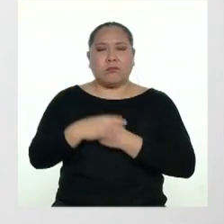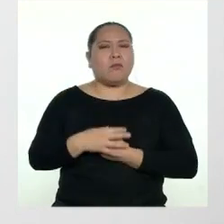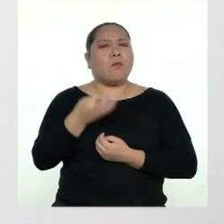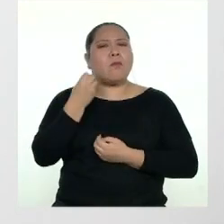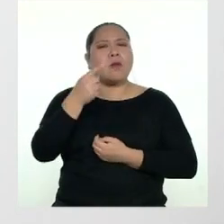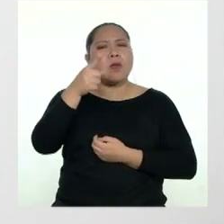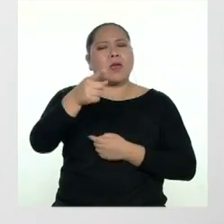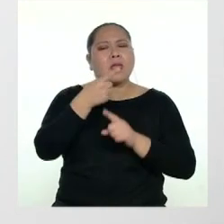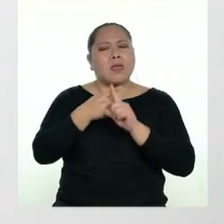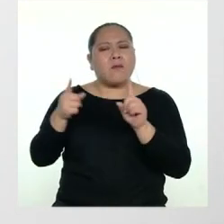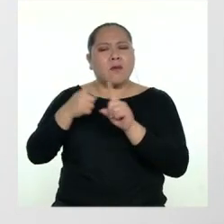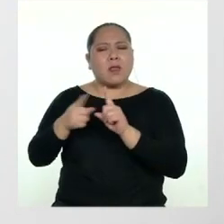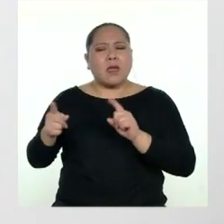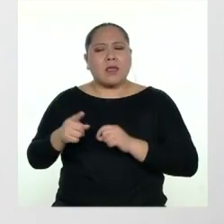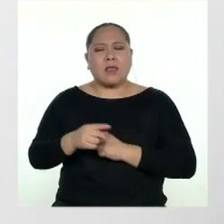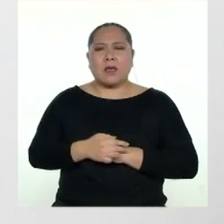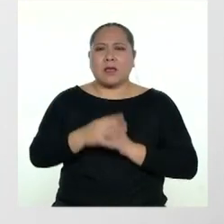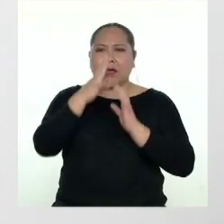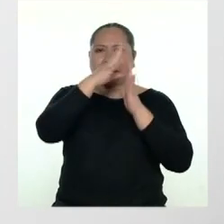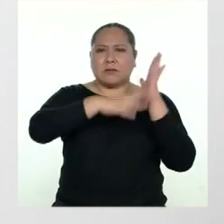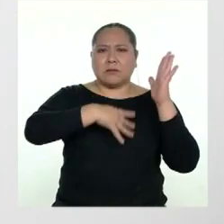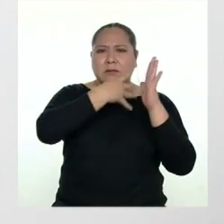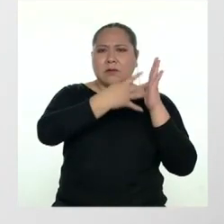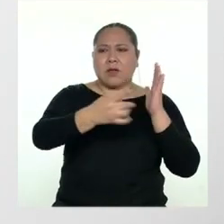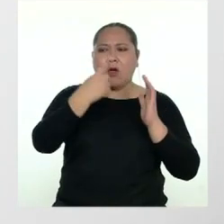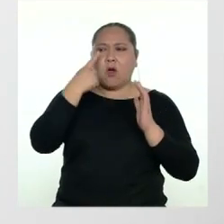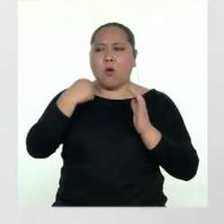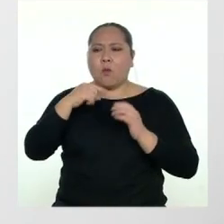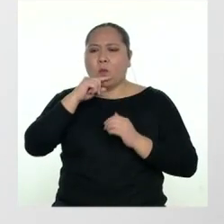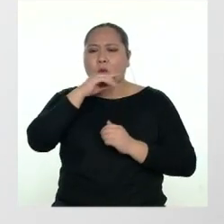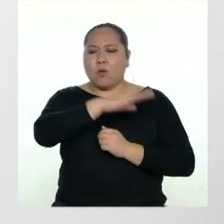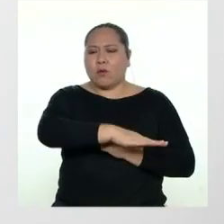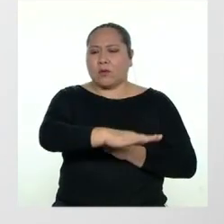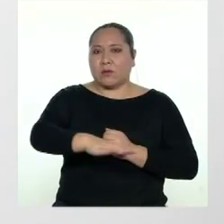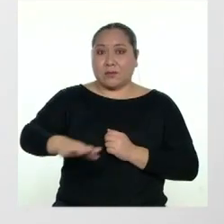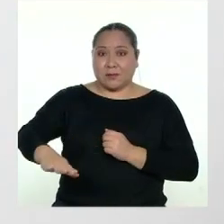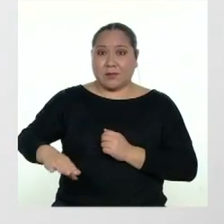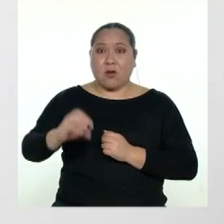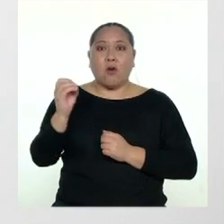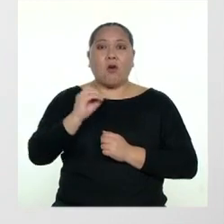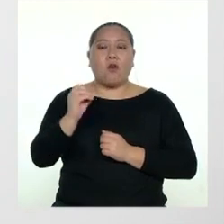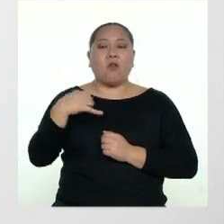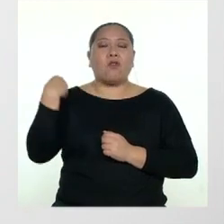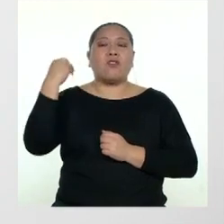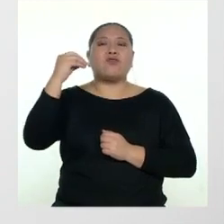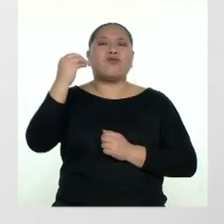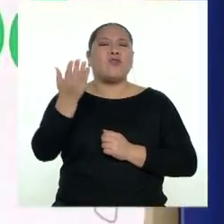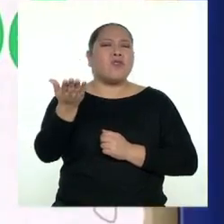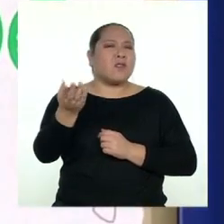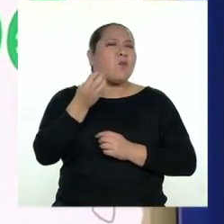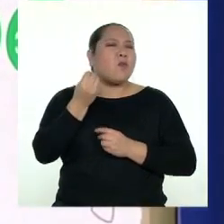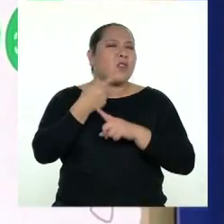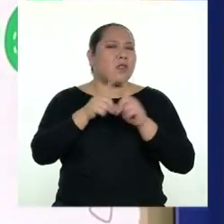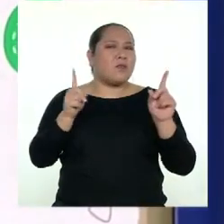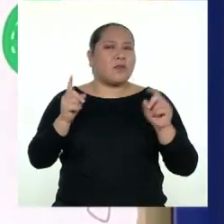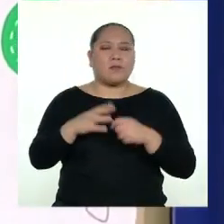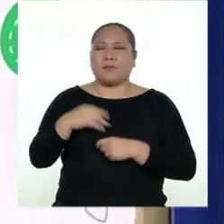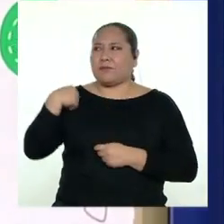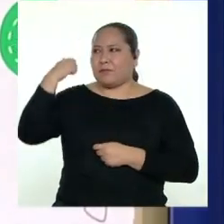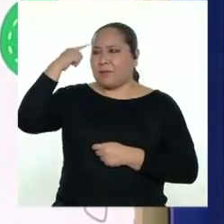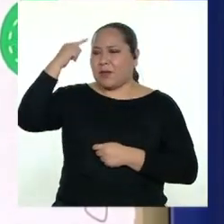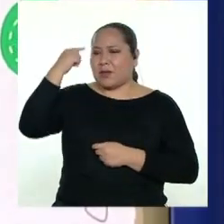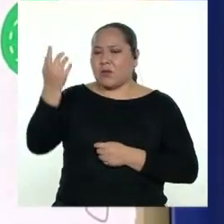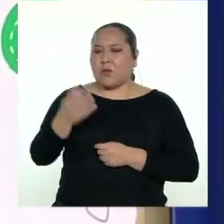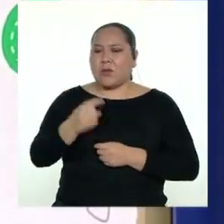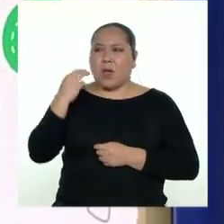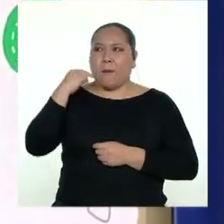una diferenciación entre la rutina de las niñas y los niños y la rutina de las y los adolescentes? Creo que es por el